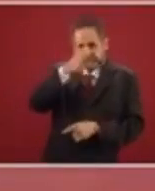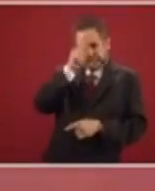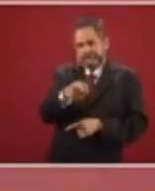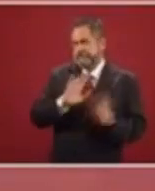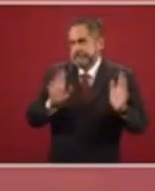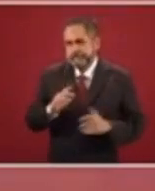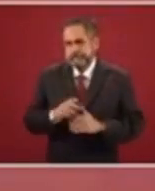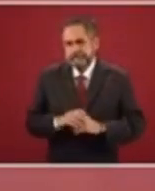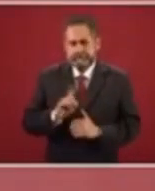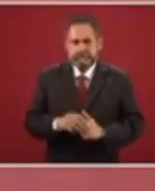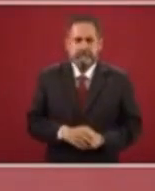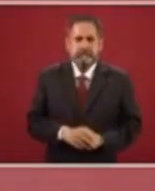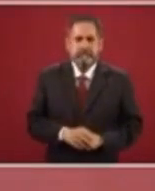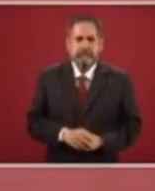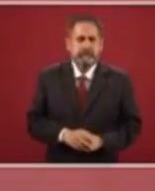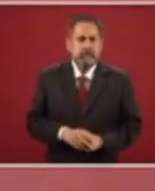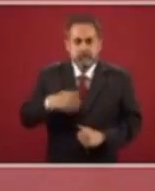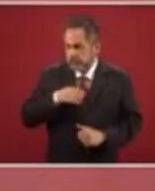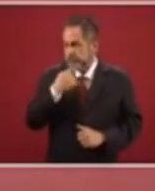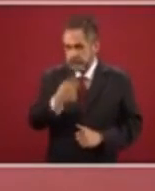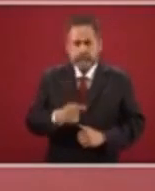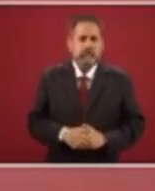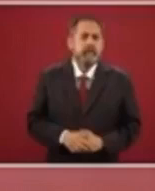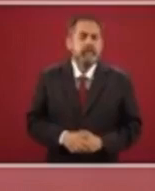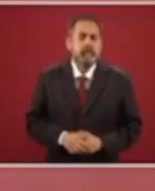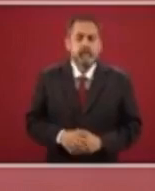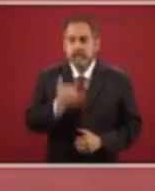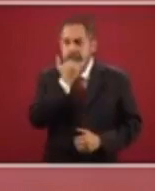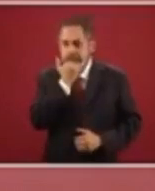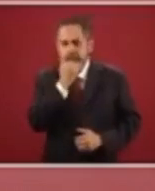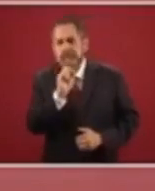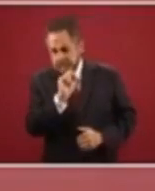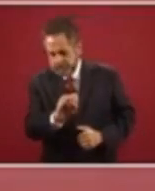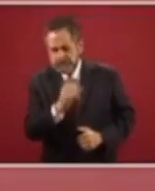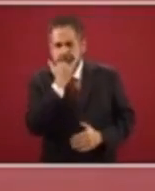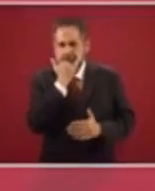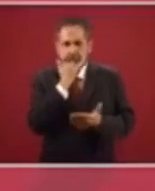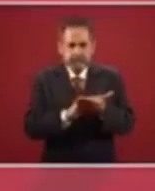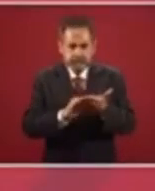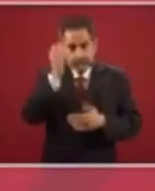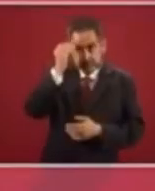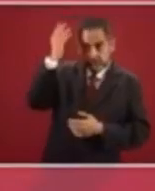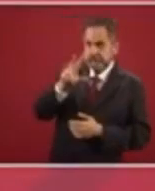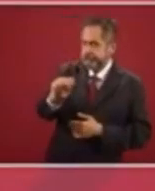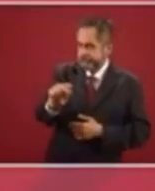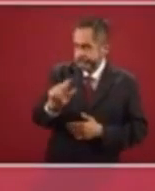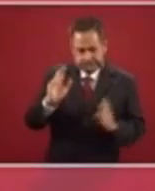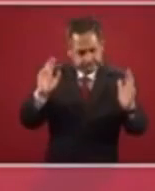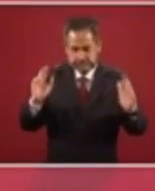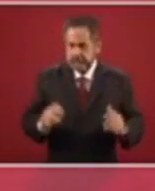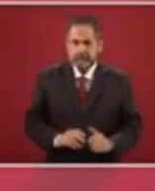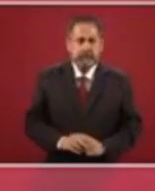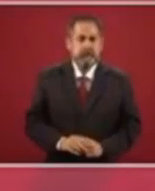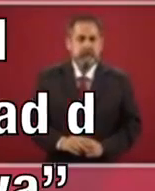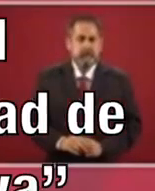este yo lo que digo es perdón si olvido no